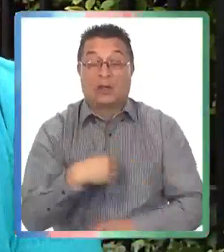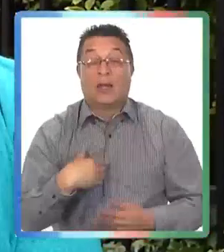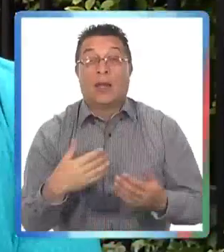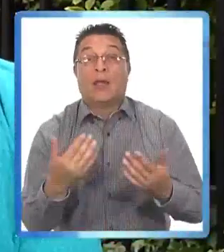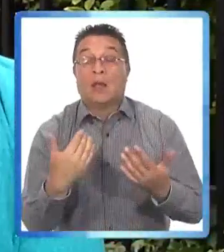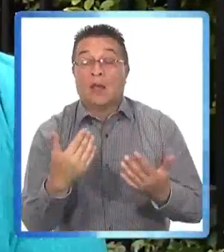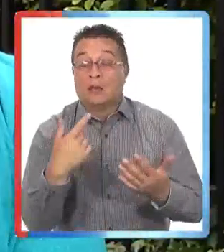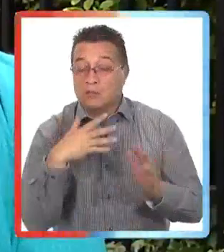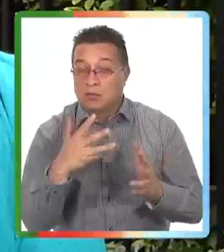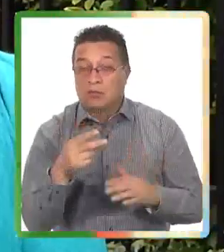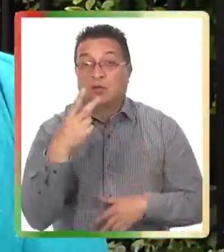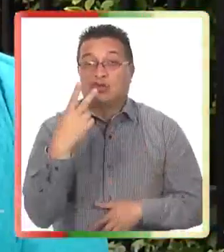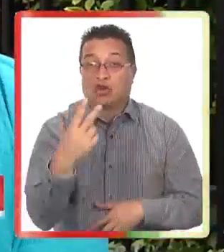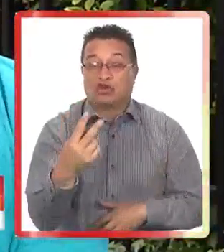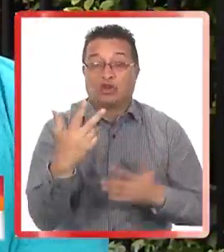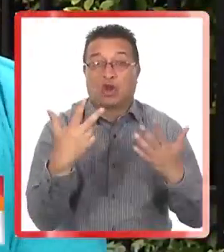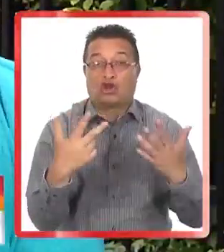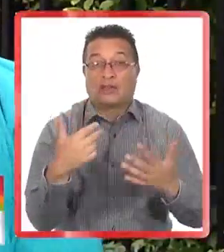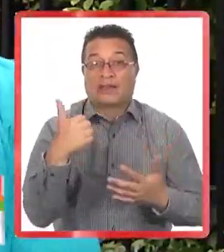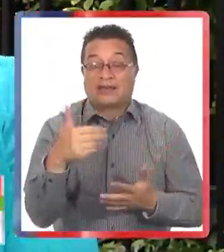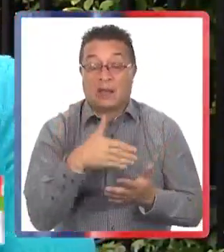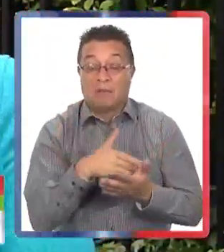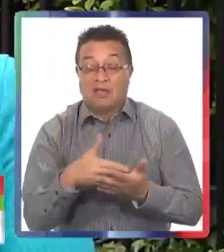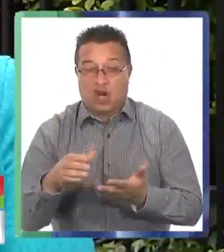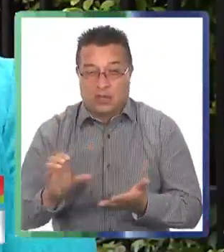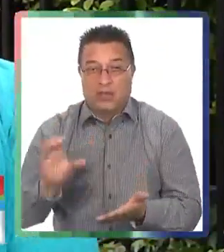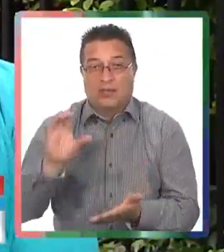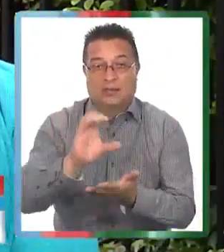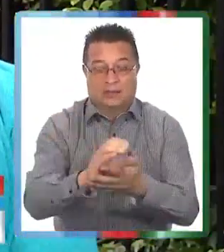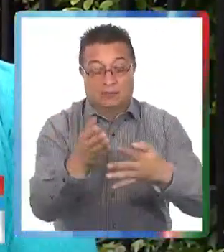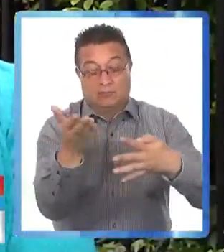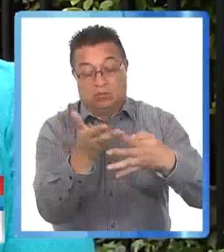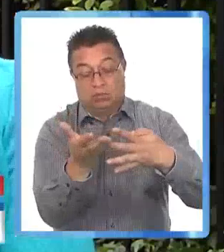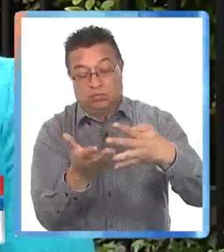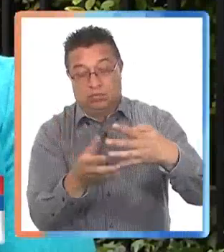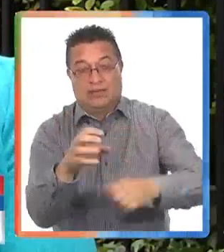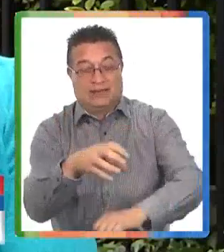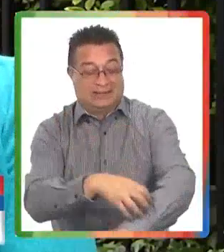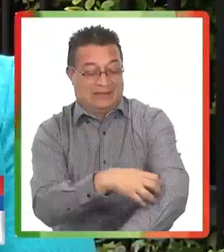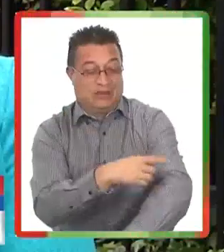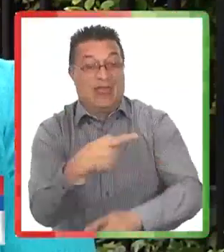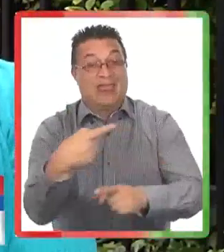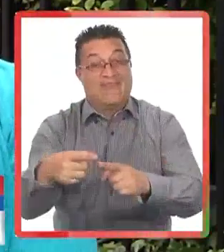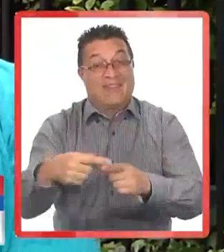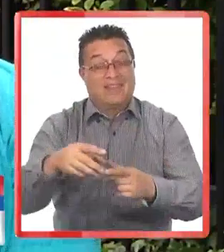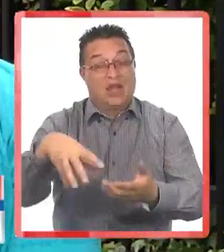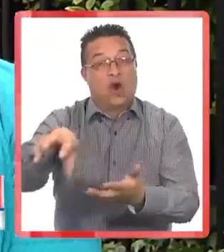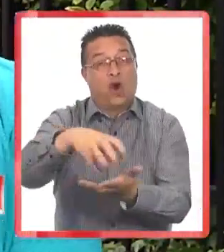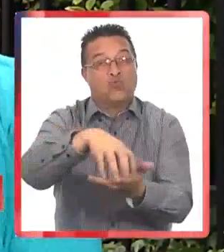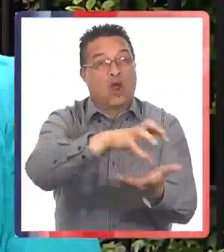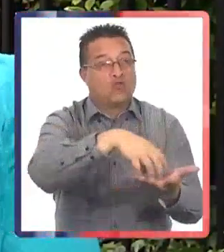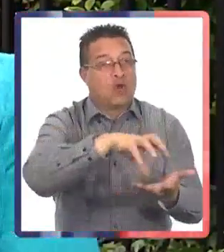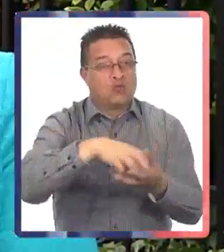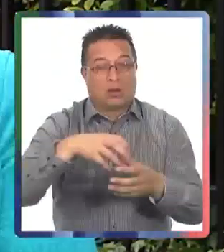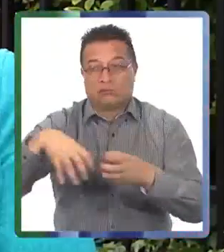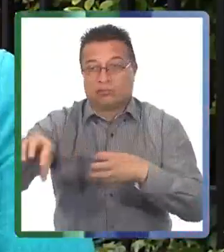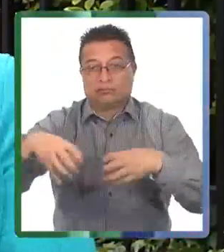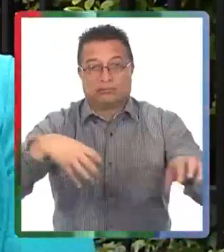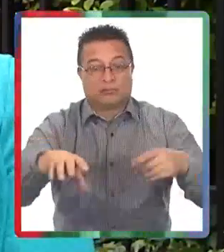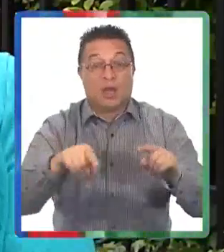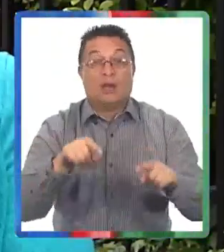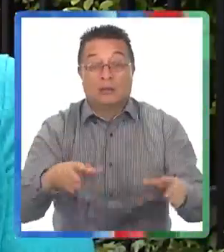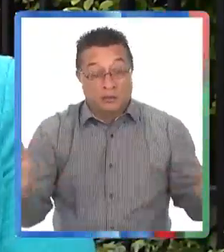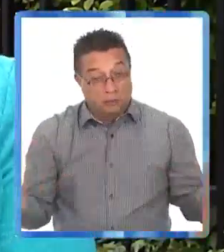espera contar con sobre 286 millones que serán distribuidos a nivel regional en las distintas comunas y